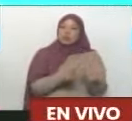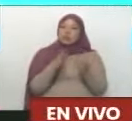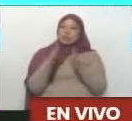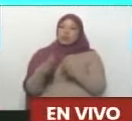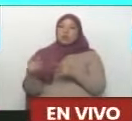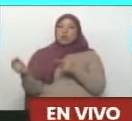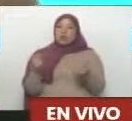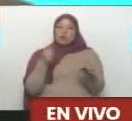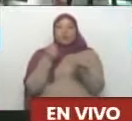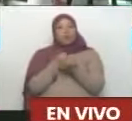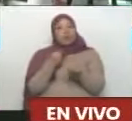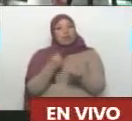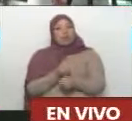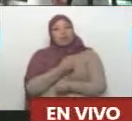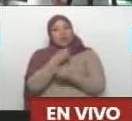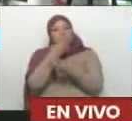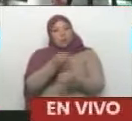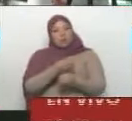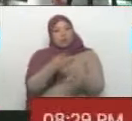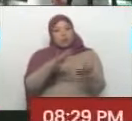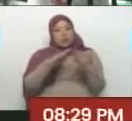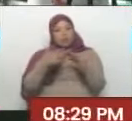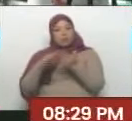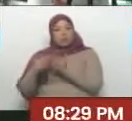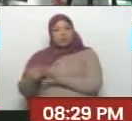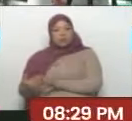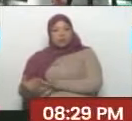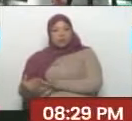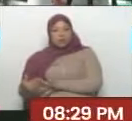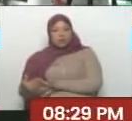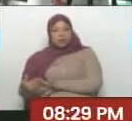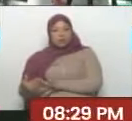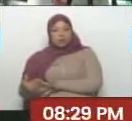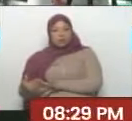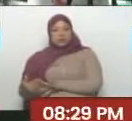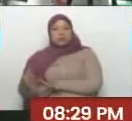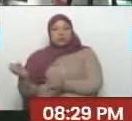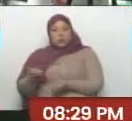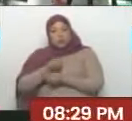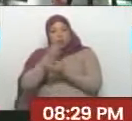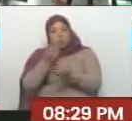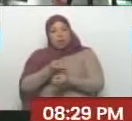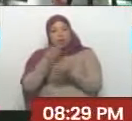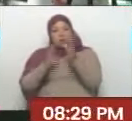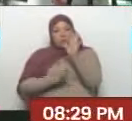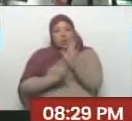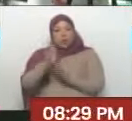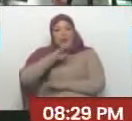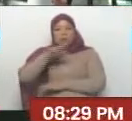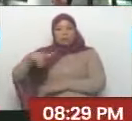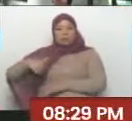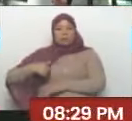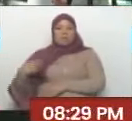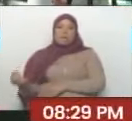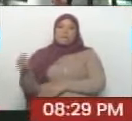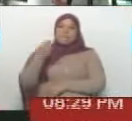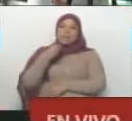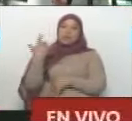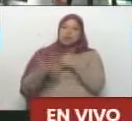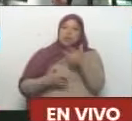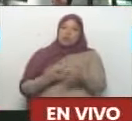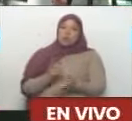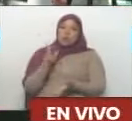de base, a los consejos comunales, y estamos totalmente seguros que este mensaje está potenciado y cada día nos estará